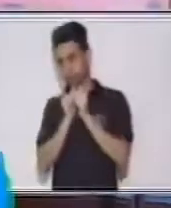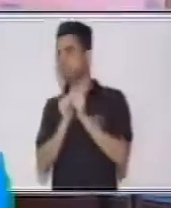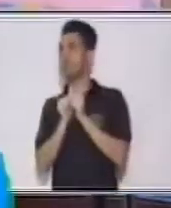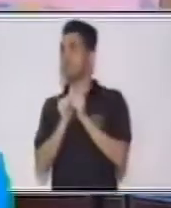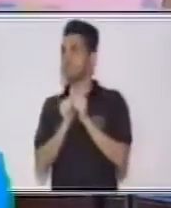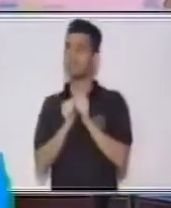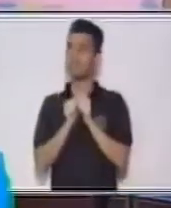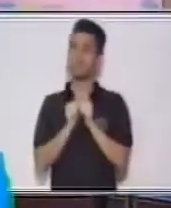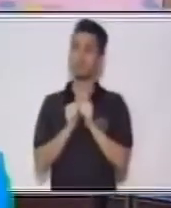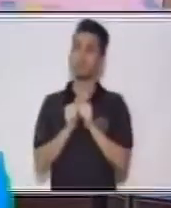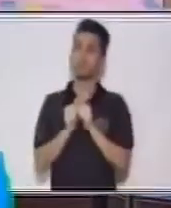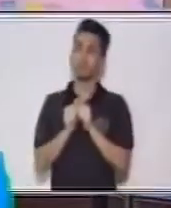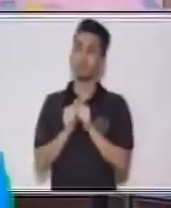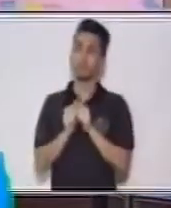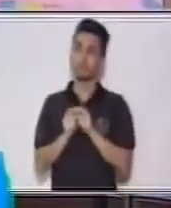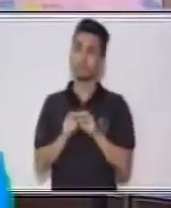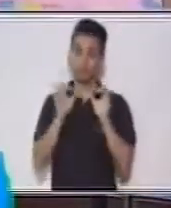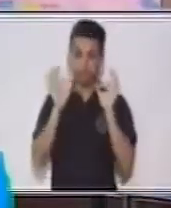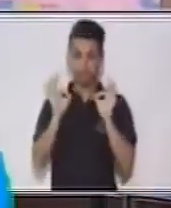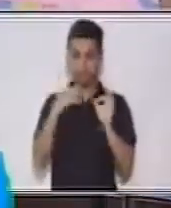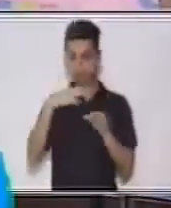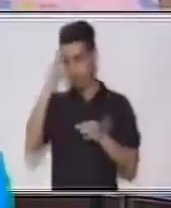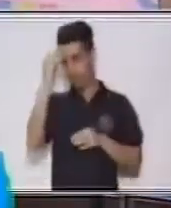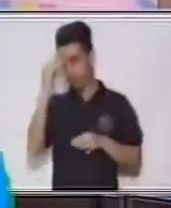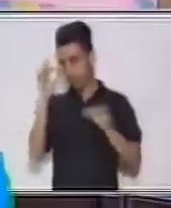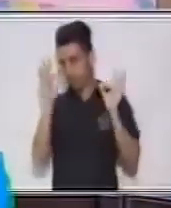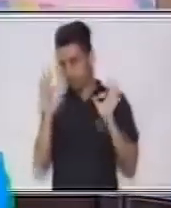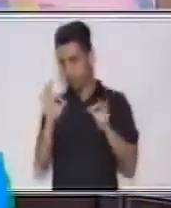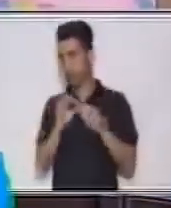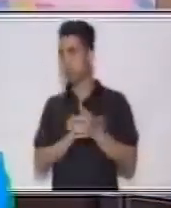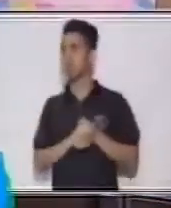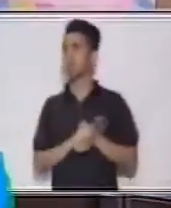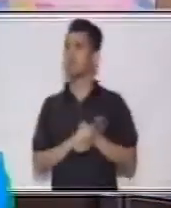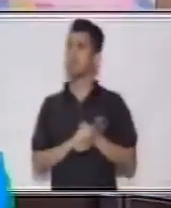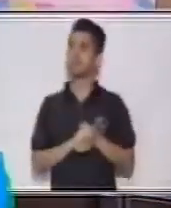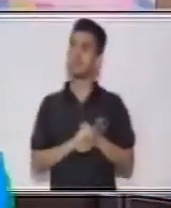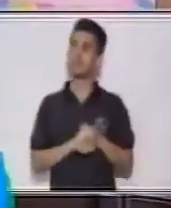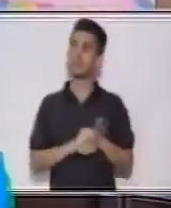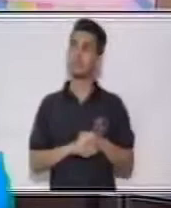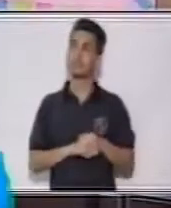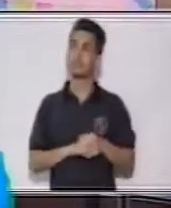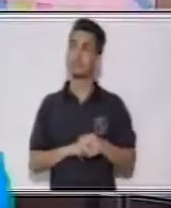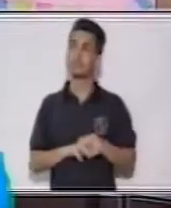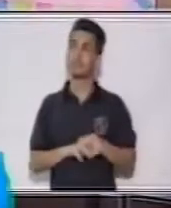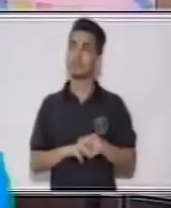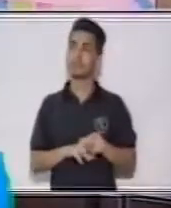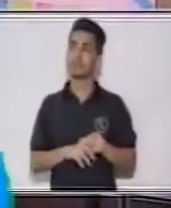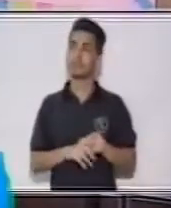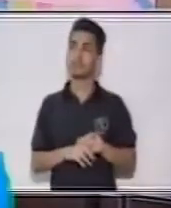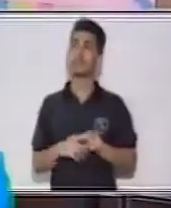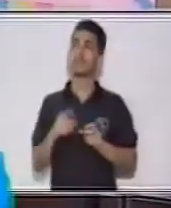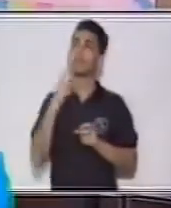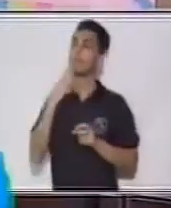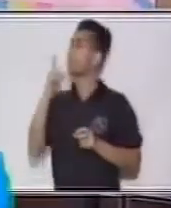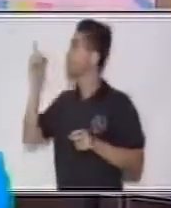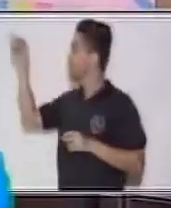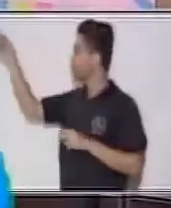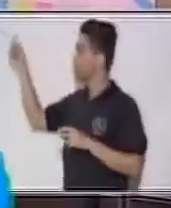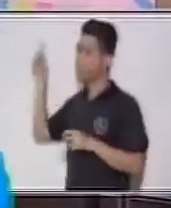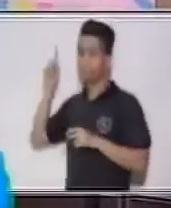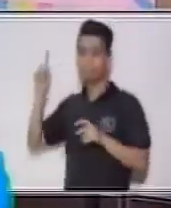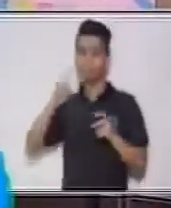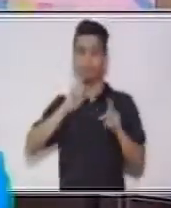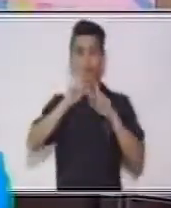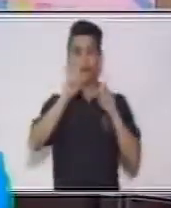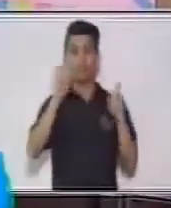gracias excelente vamos a aprender mucho con este ejercicio vamos a ver dice la pregunta que el número